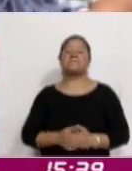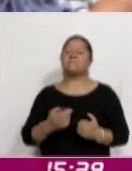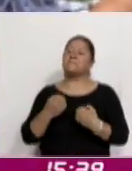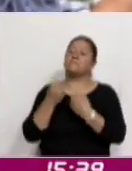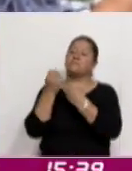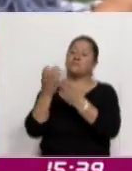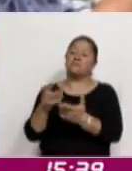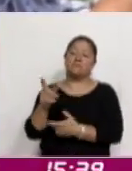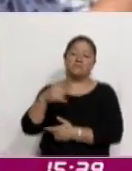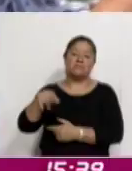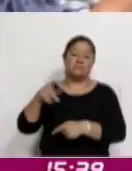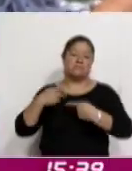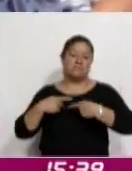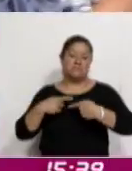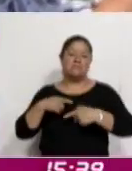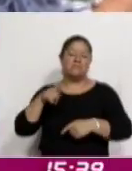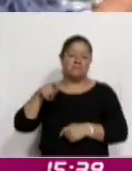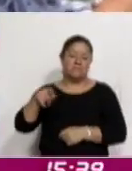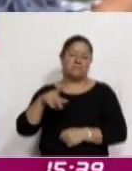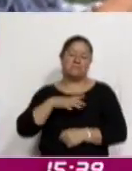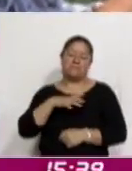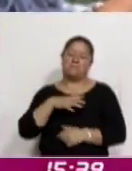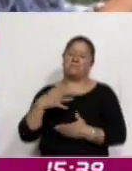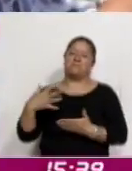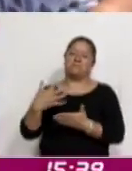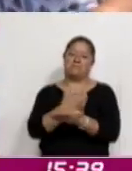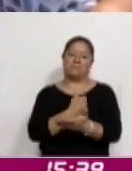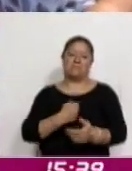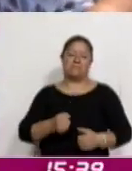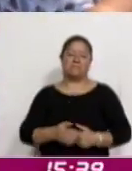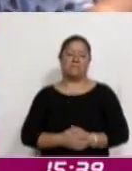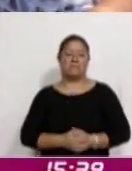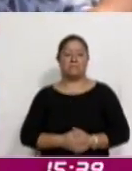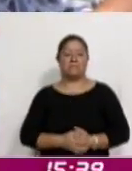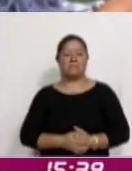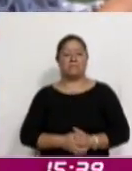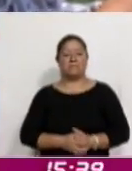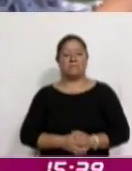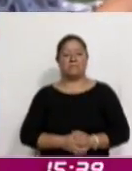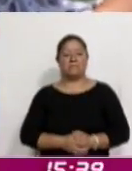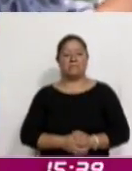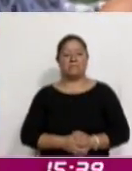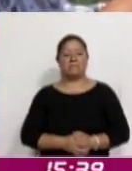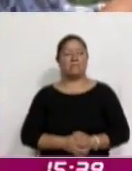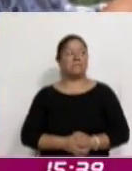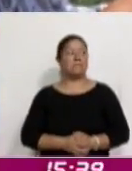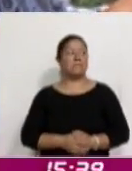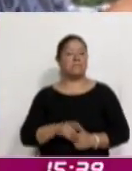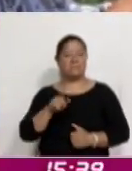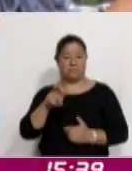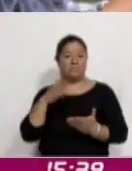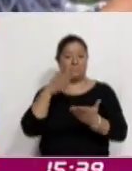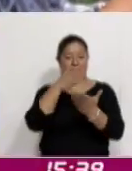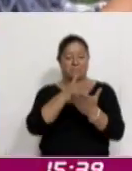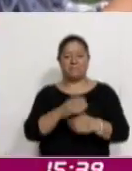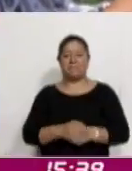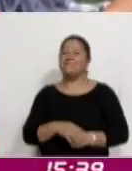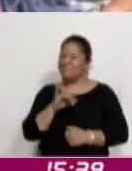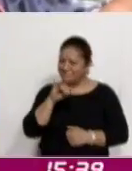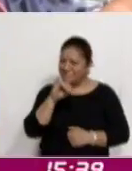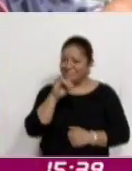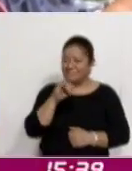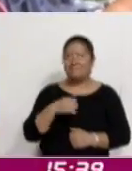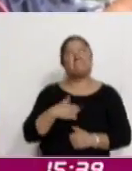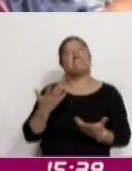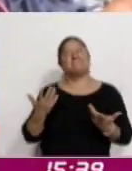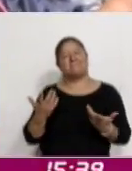que pues se ha cosechado, ¿no? Hemos visto de la vida. ¿Tú vas a asistir al baile? Sí, sí voy a asistir, bueno,